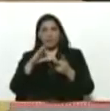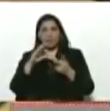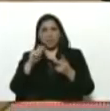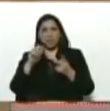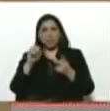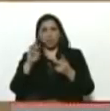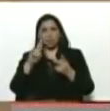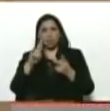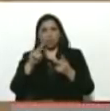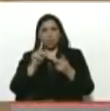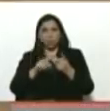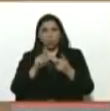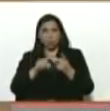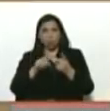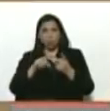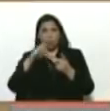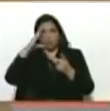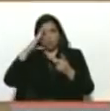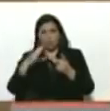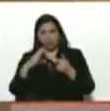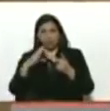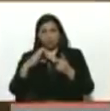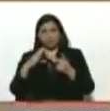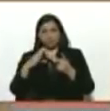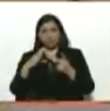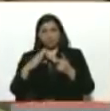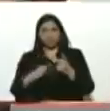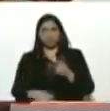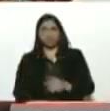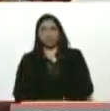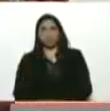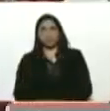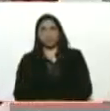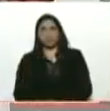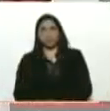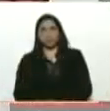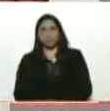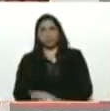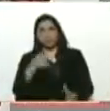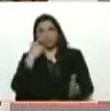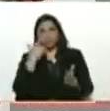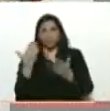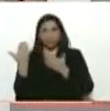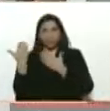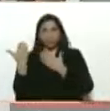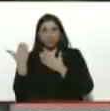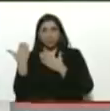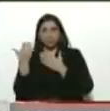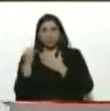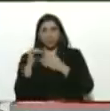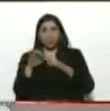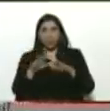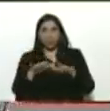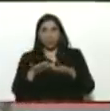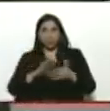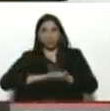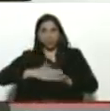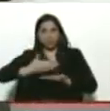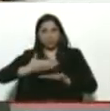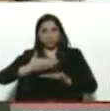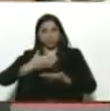Este es el capitán, ¿verdad? Capitán. Y este estuche que está aquí es un estuchito donde viene una computadora que ya la vamos a ver, allá